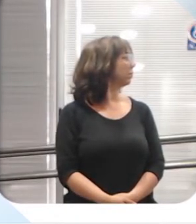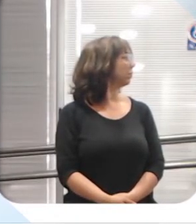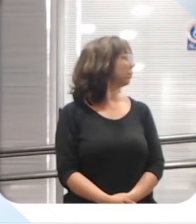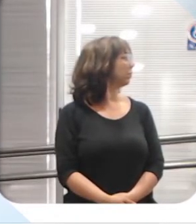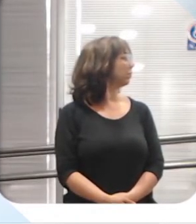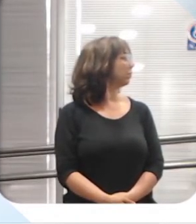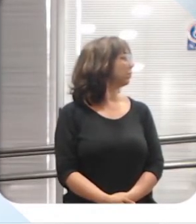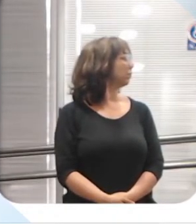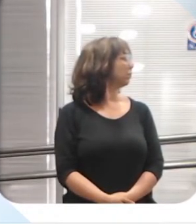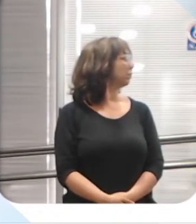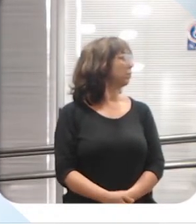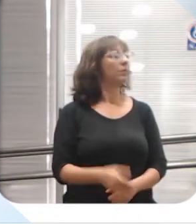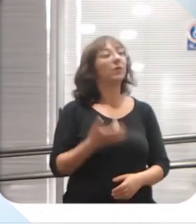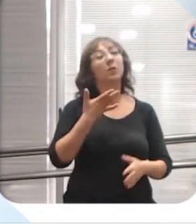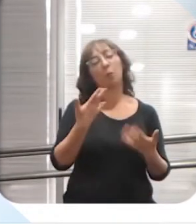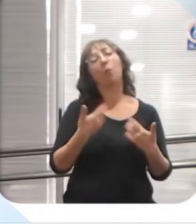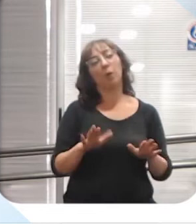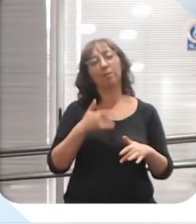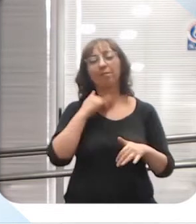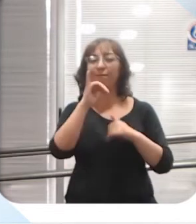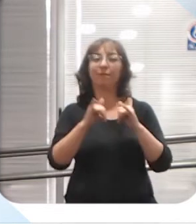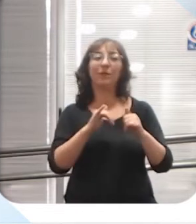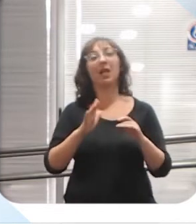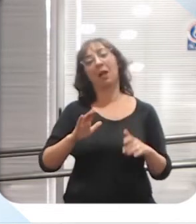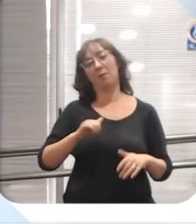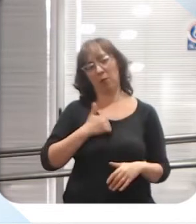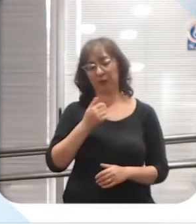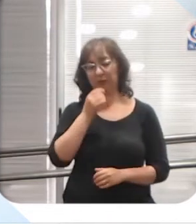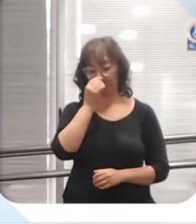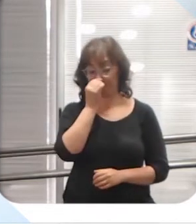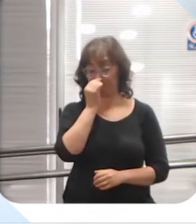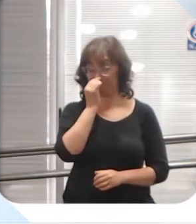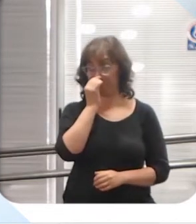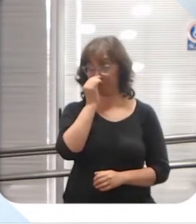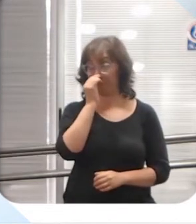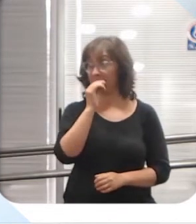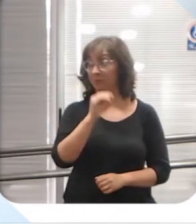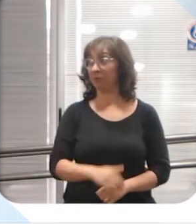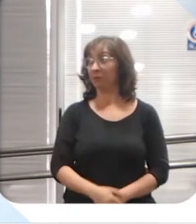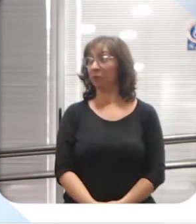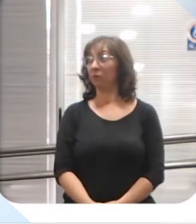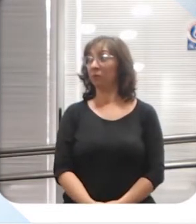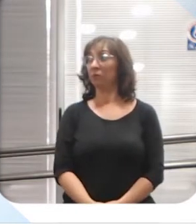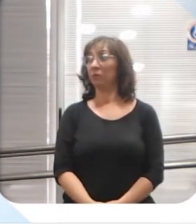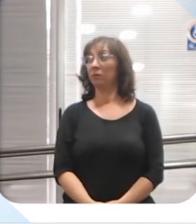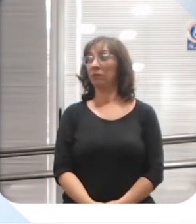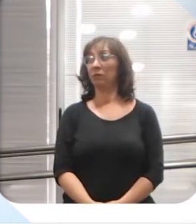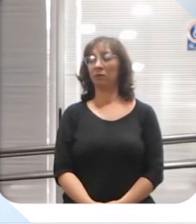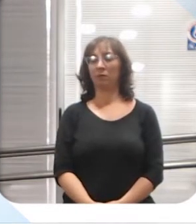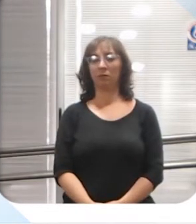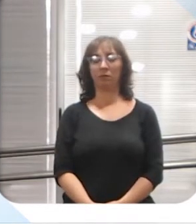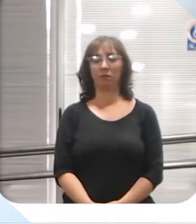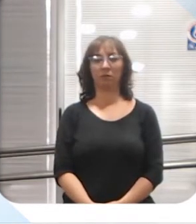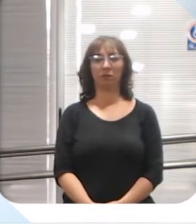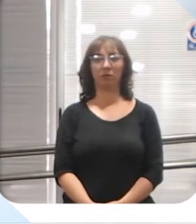Acá. Bueno, les voy contando mientras tanto. Este es Sindis.